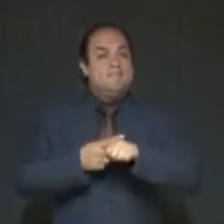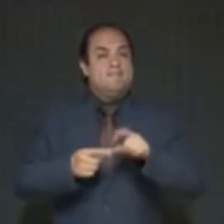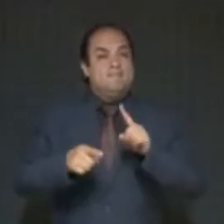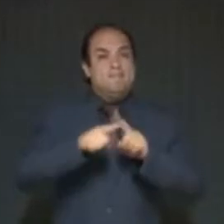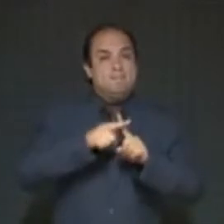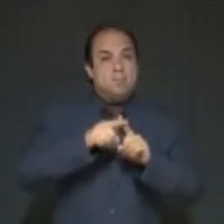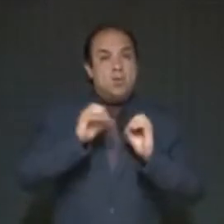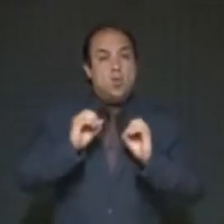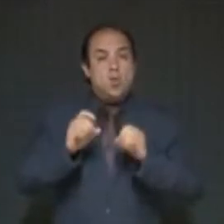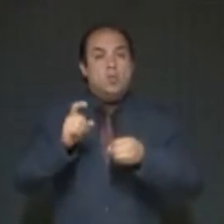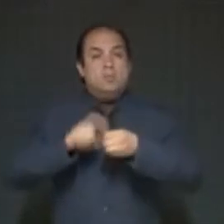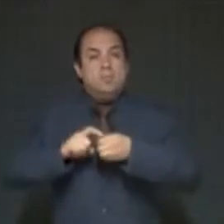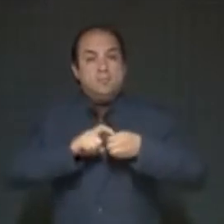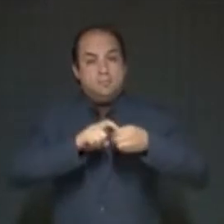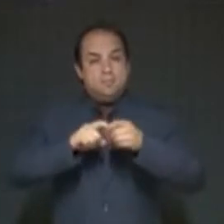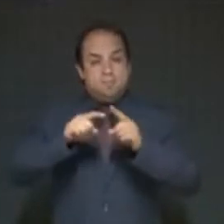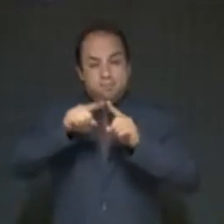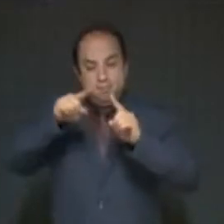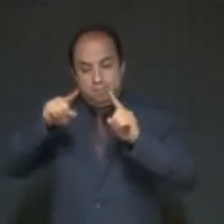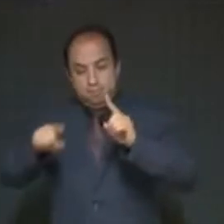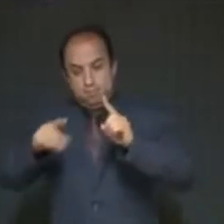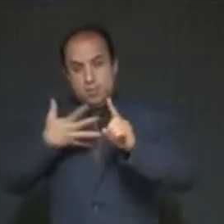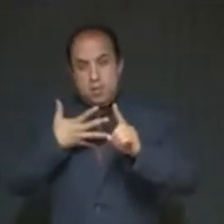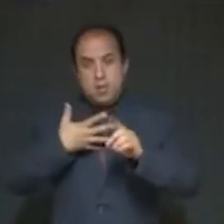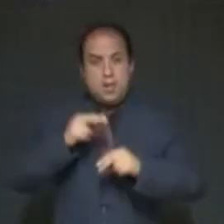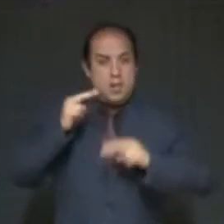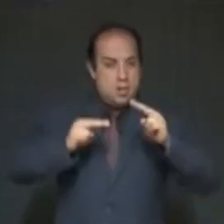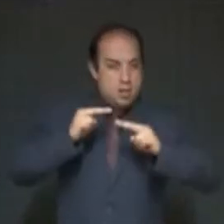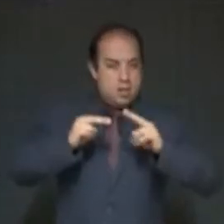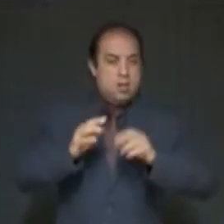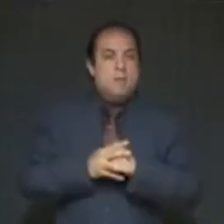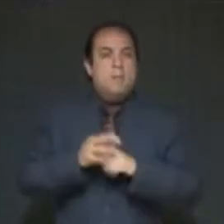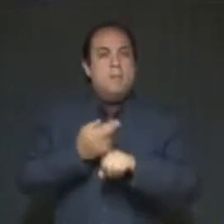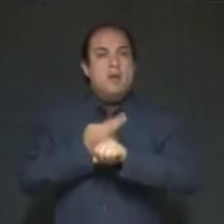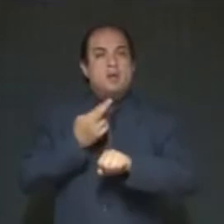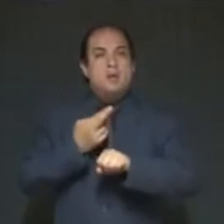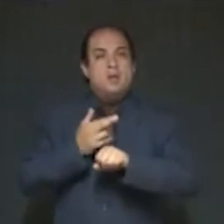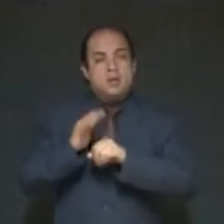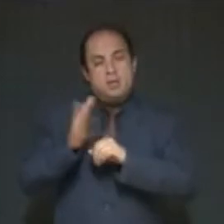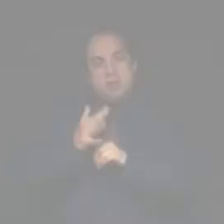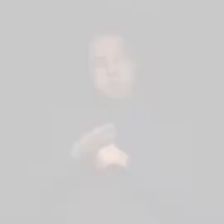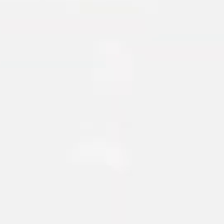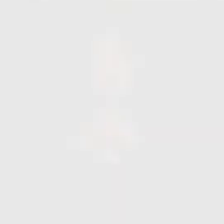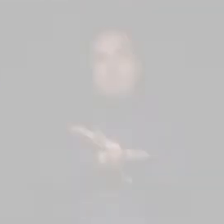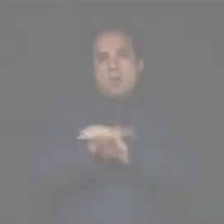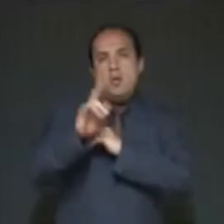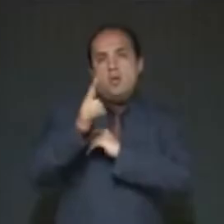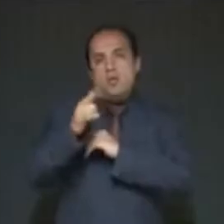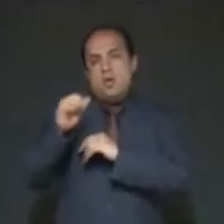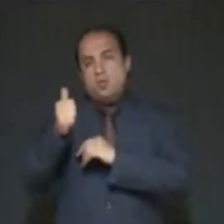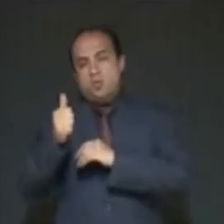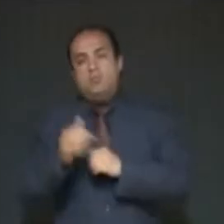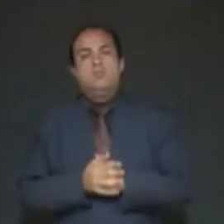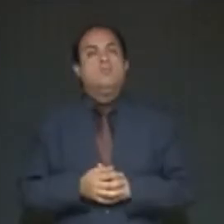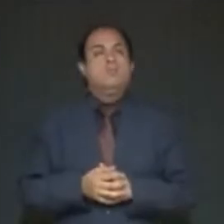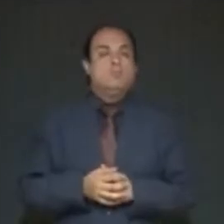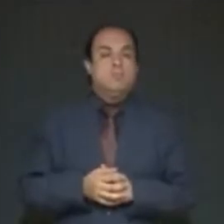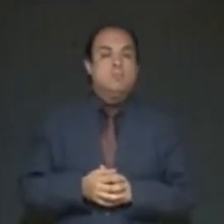derivado de este punto máximo de contagios que estimamos en el cambio entre agosto y julio.